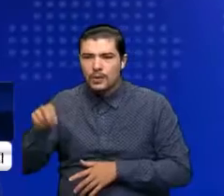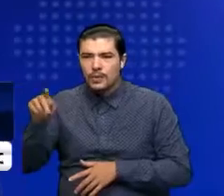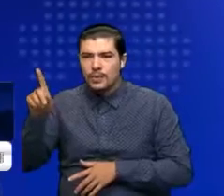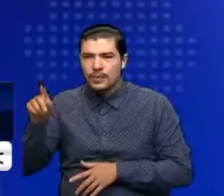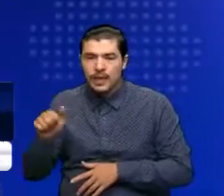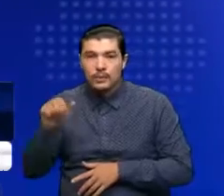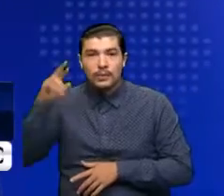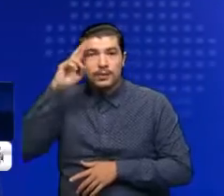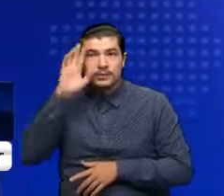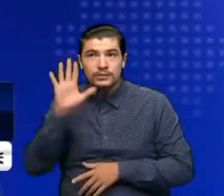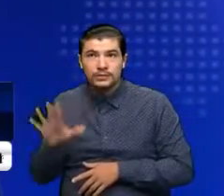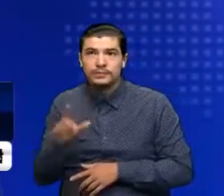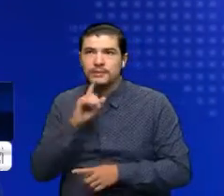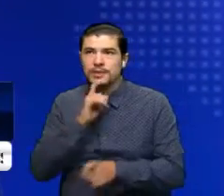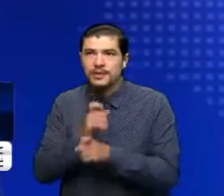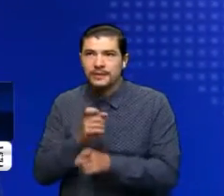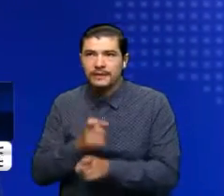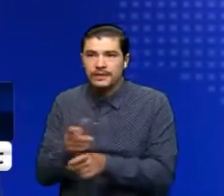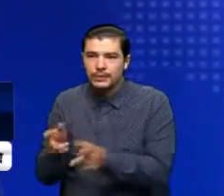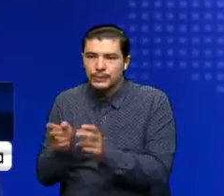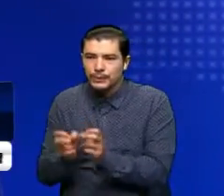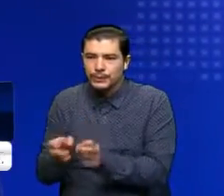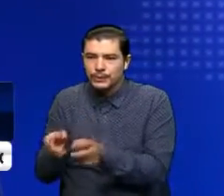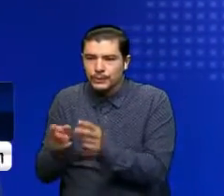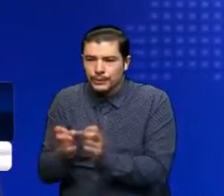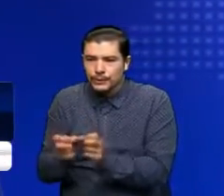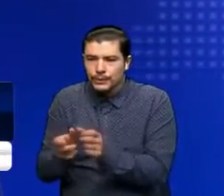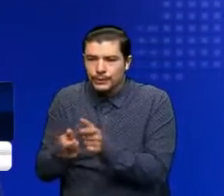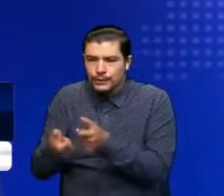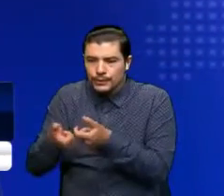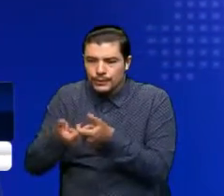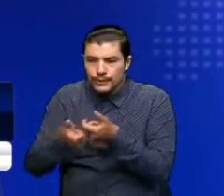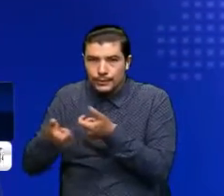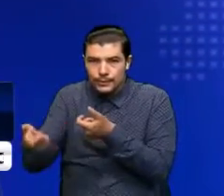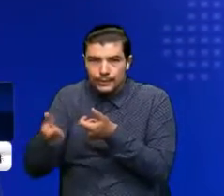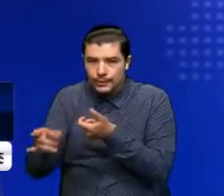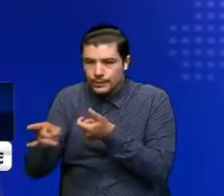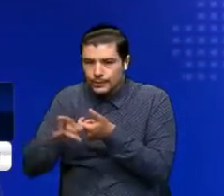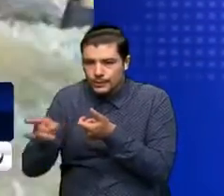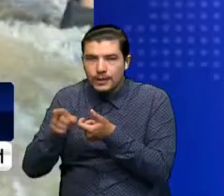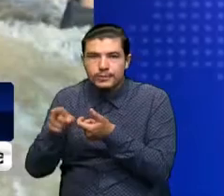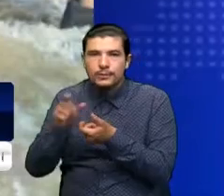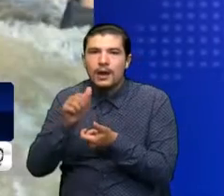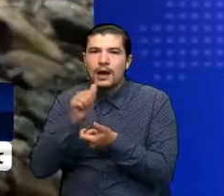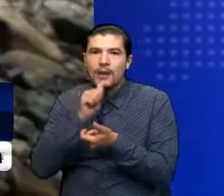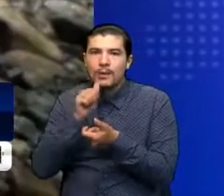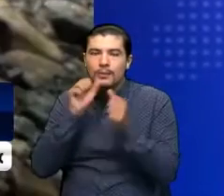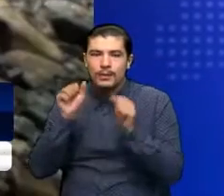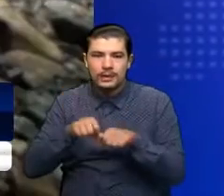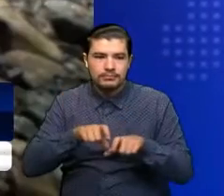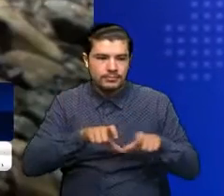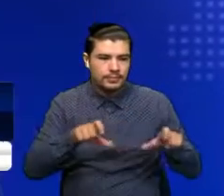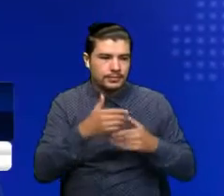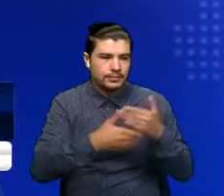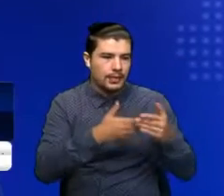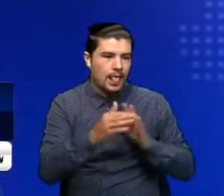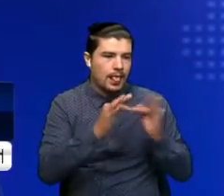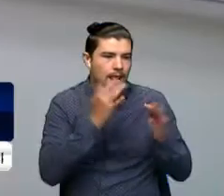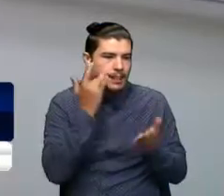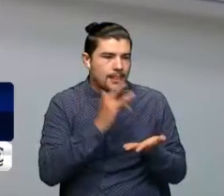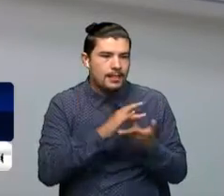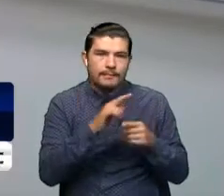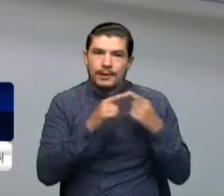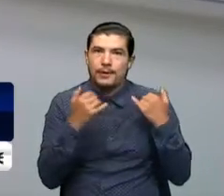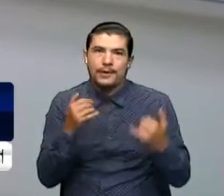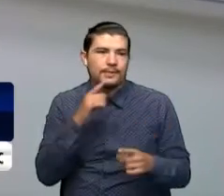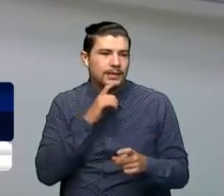ha dificultado captar el agua que nos suministra la comunidad paciencia desde ayer se adoptaron medidas de contingencia